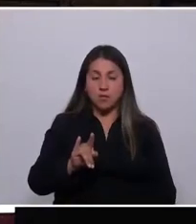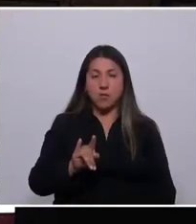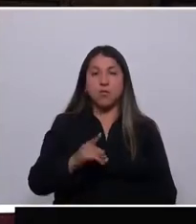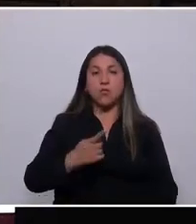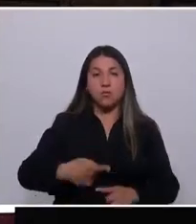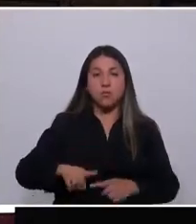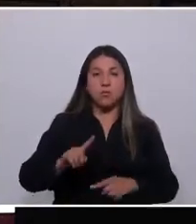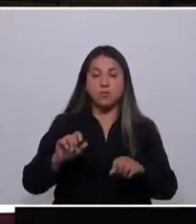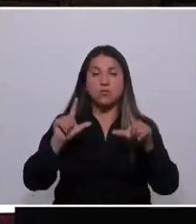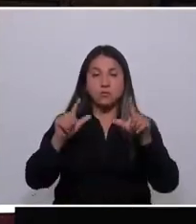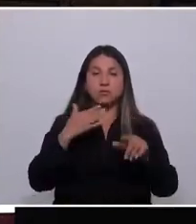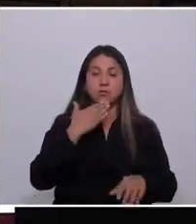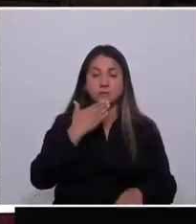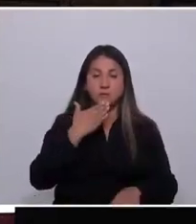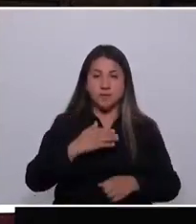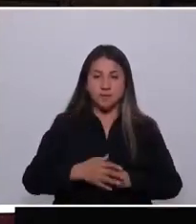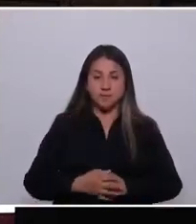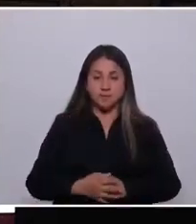autoras.